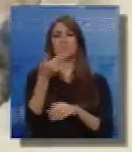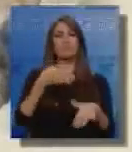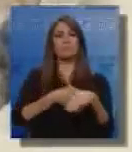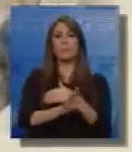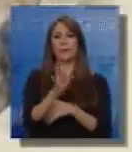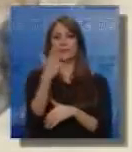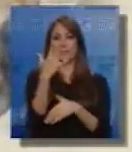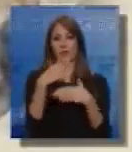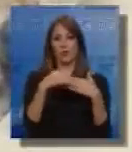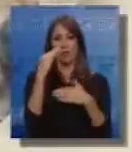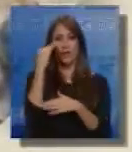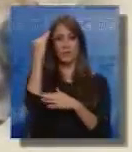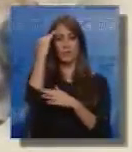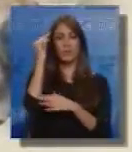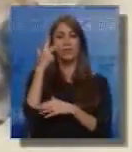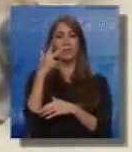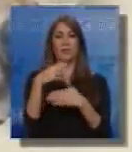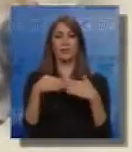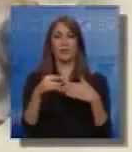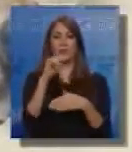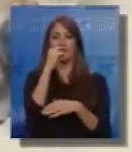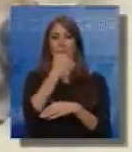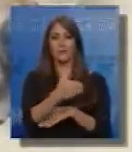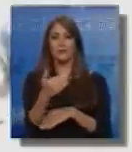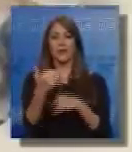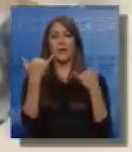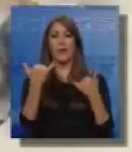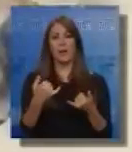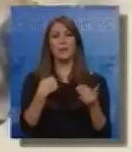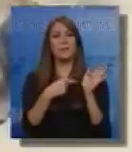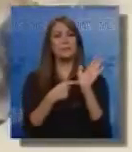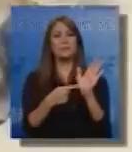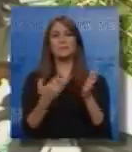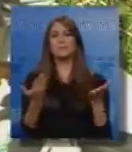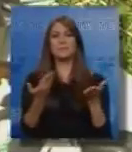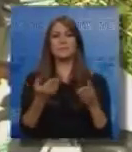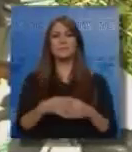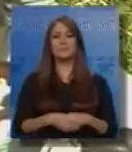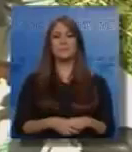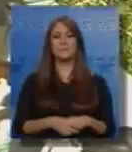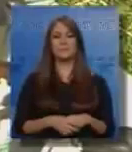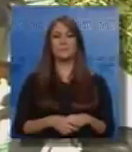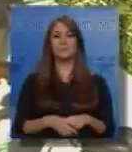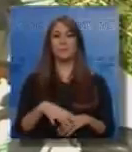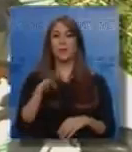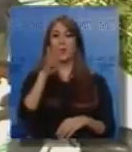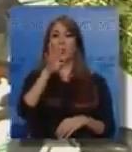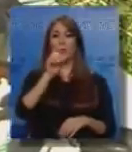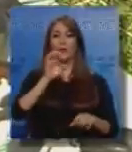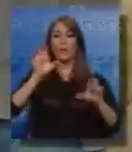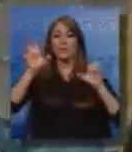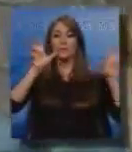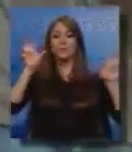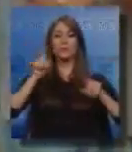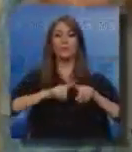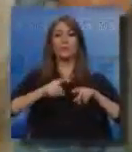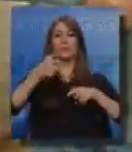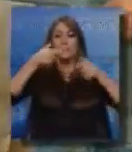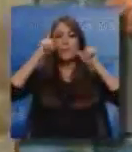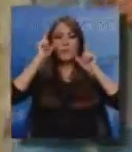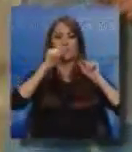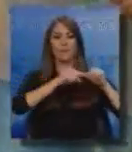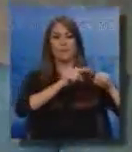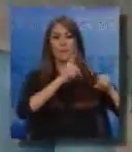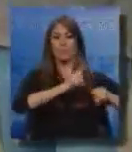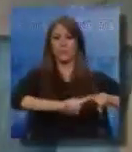de $5 adultos y 3 niños. Conozcamos las presentaciones que tendrán. Son cerca de 40 expositores de ganado con más de